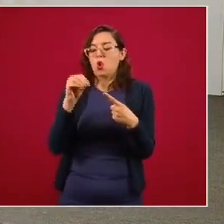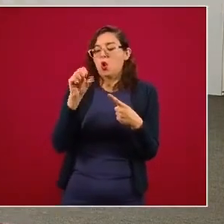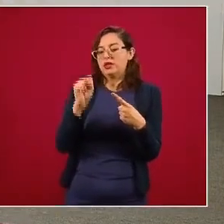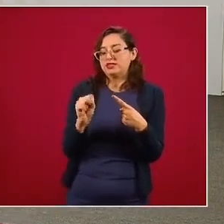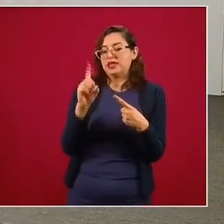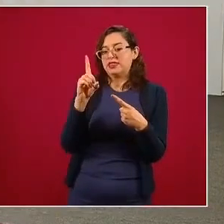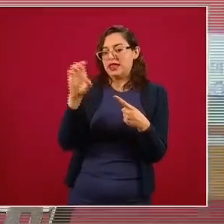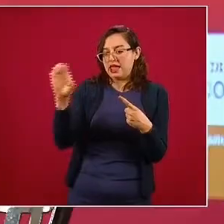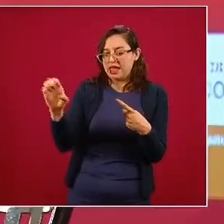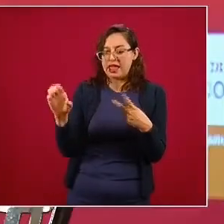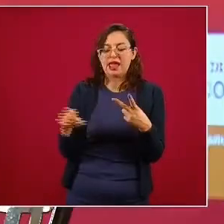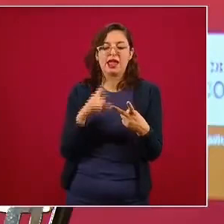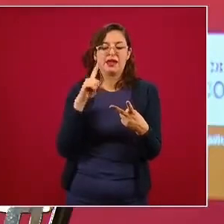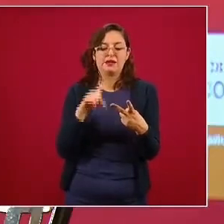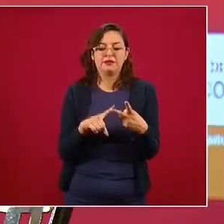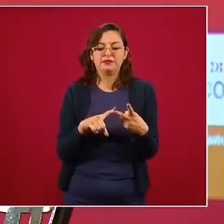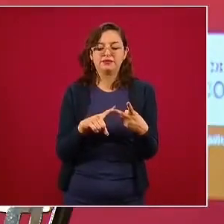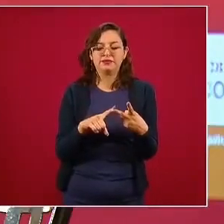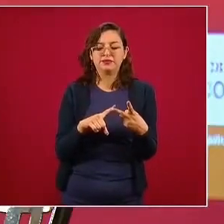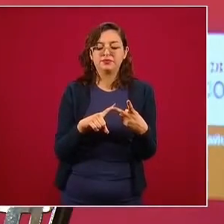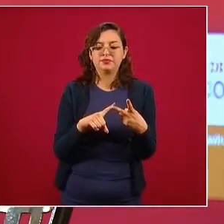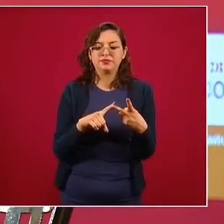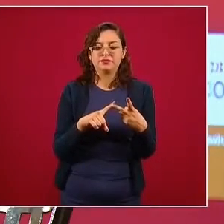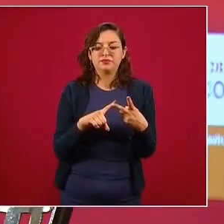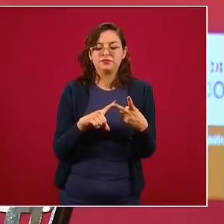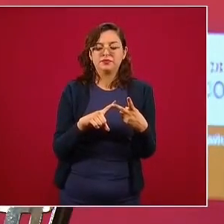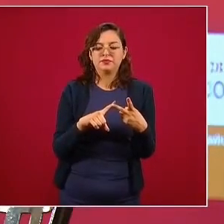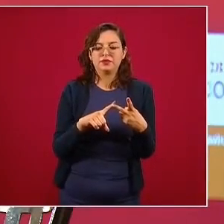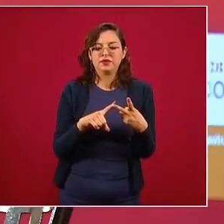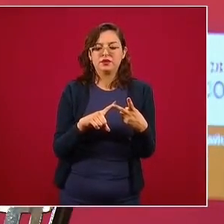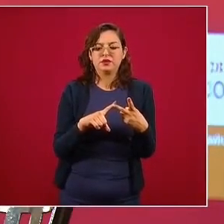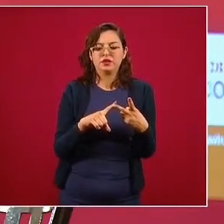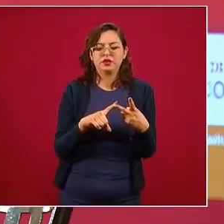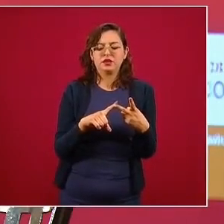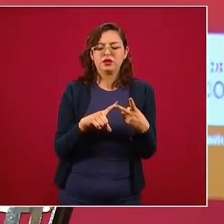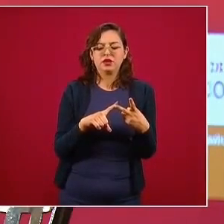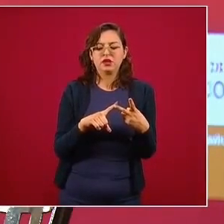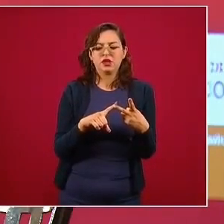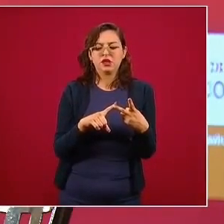Organización para la Cooperación y el Comercio, OCDE, del Comercio,